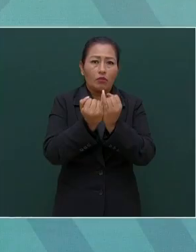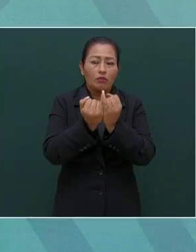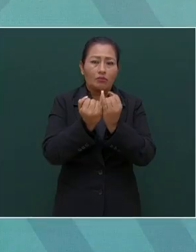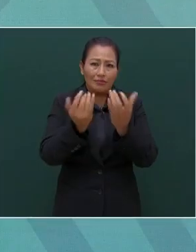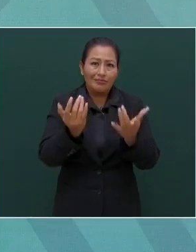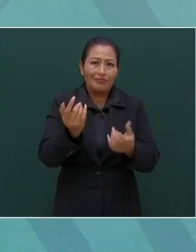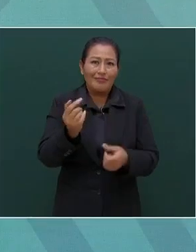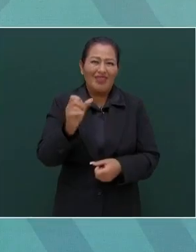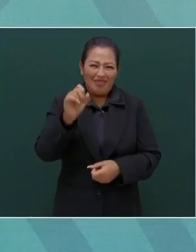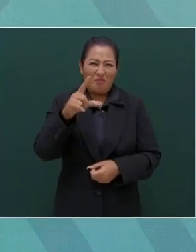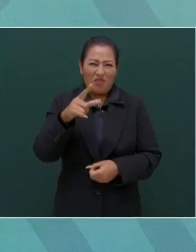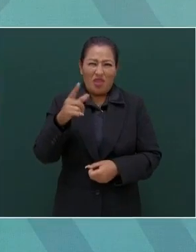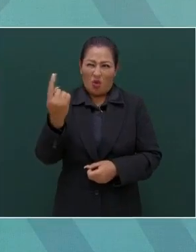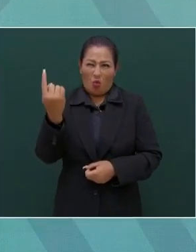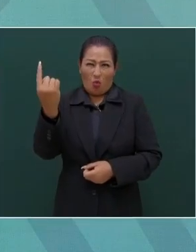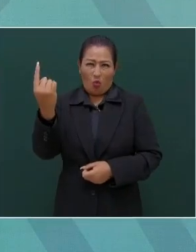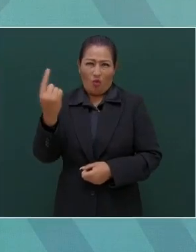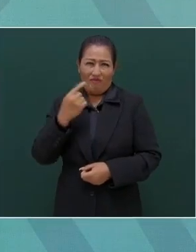Como dijo